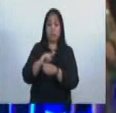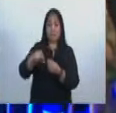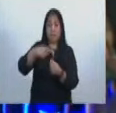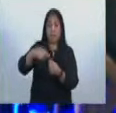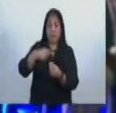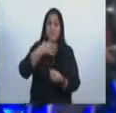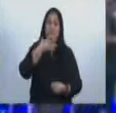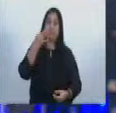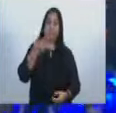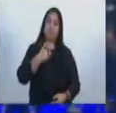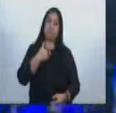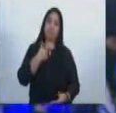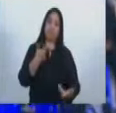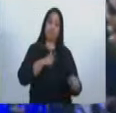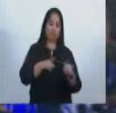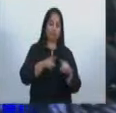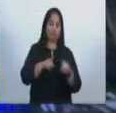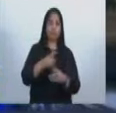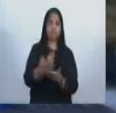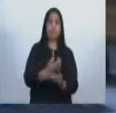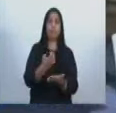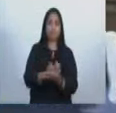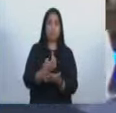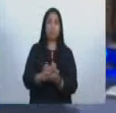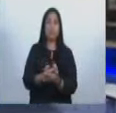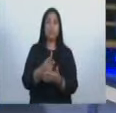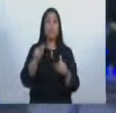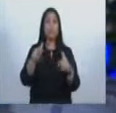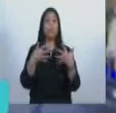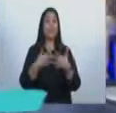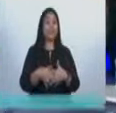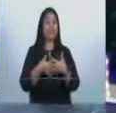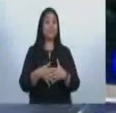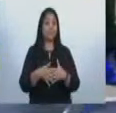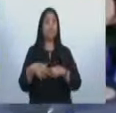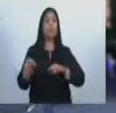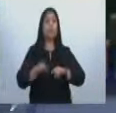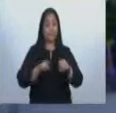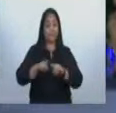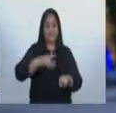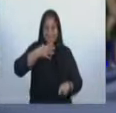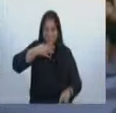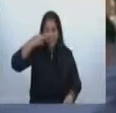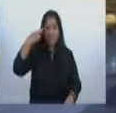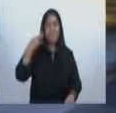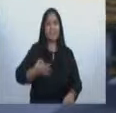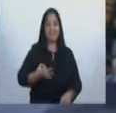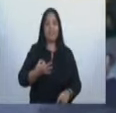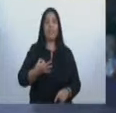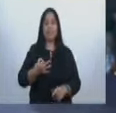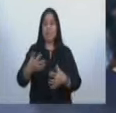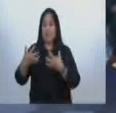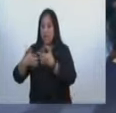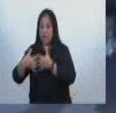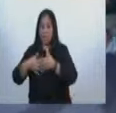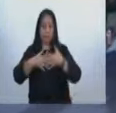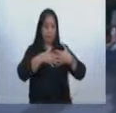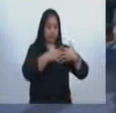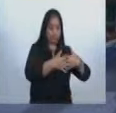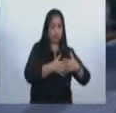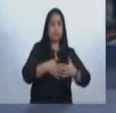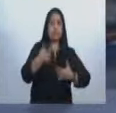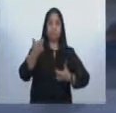una verdadera competencia económica en donde las empresas compitan realmente entre sí a partir de